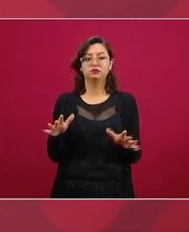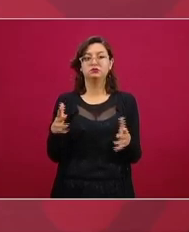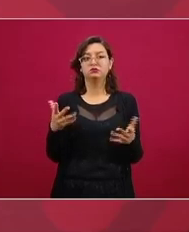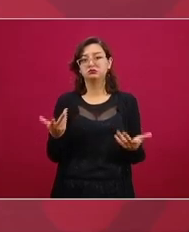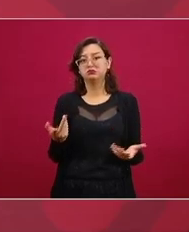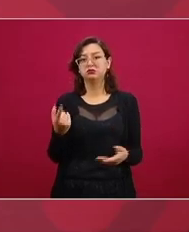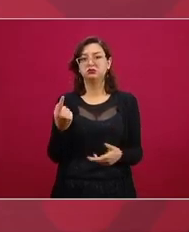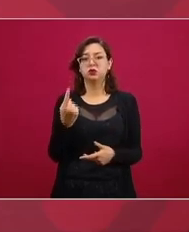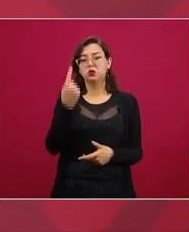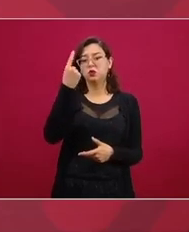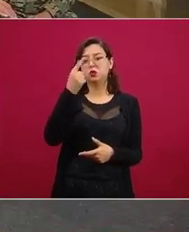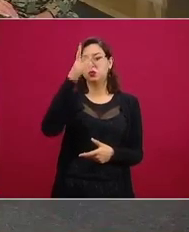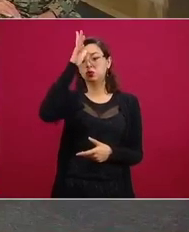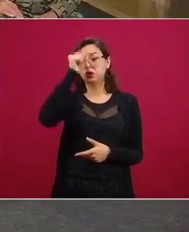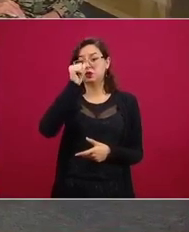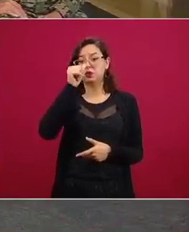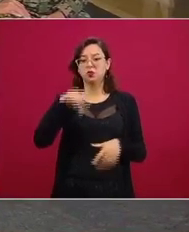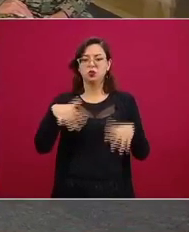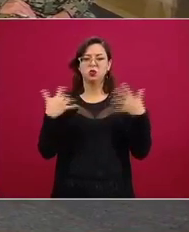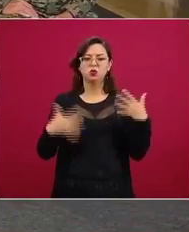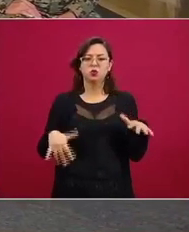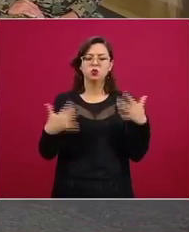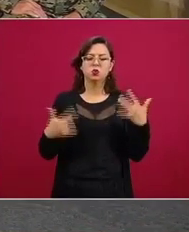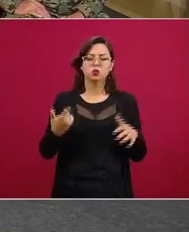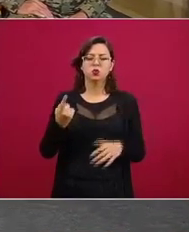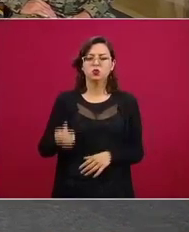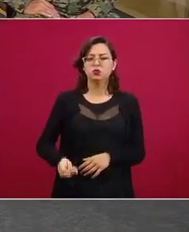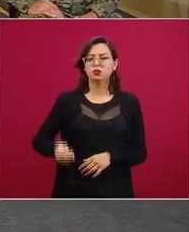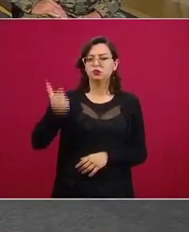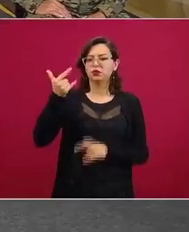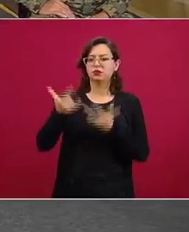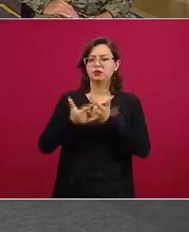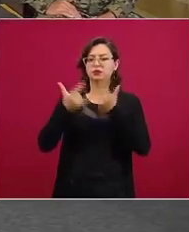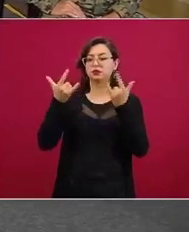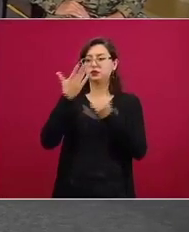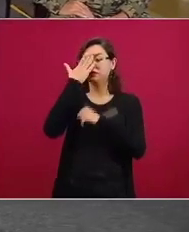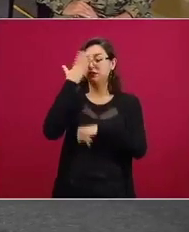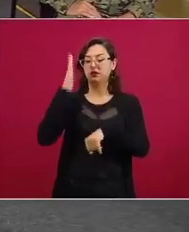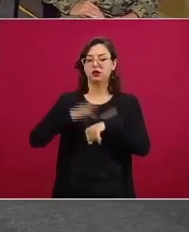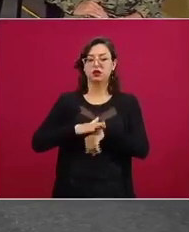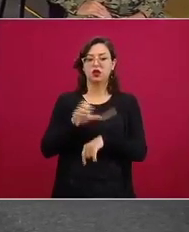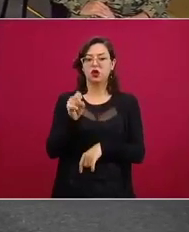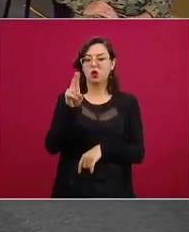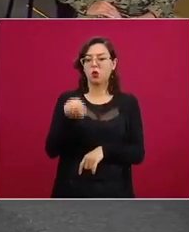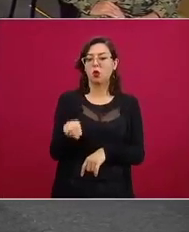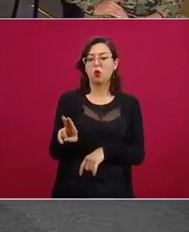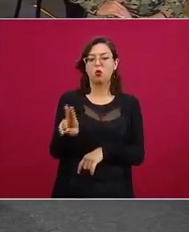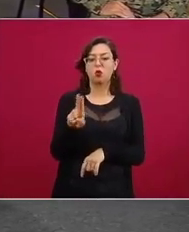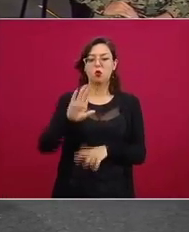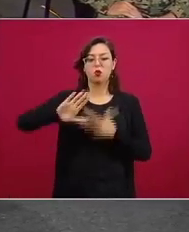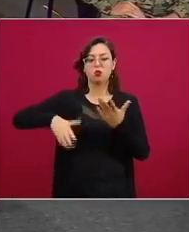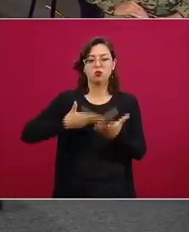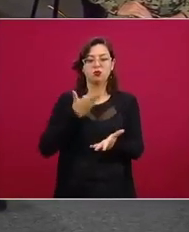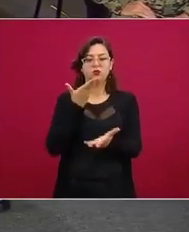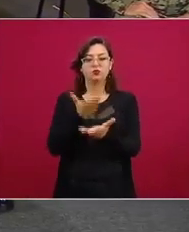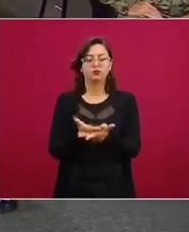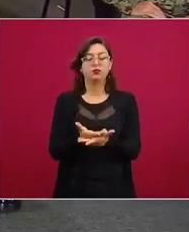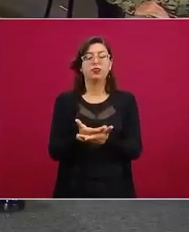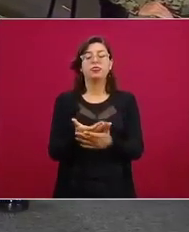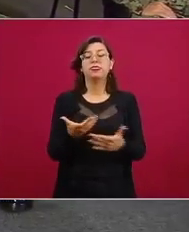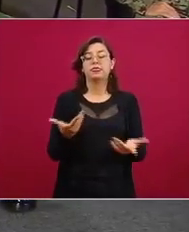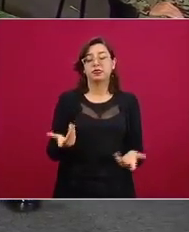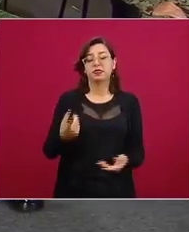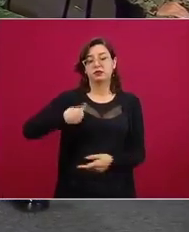diría, histórico de la ONU, a partir de una propuesta que hicimos